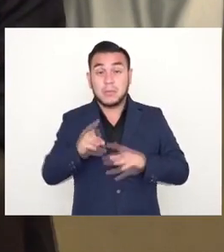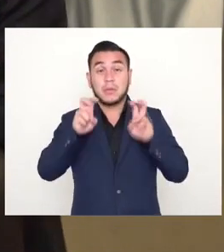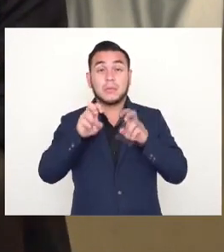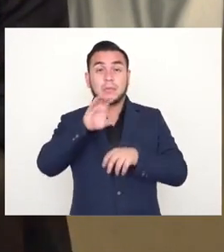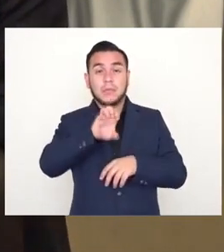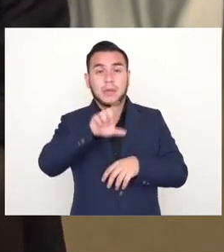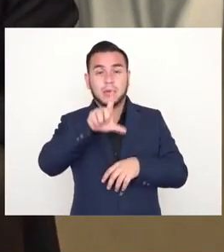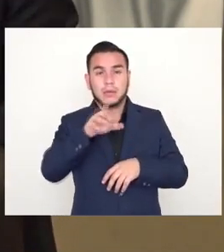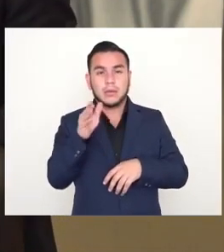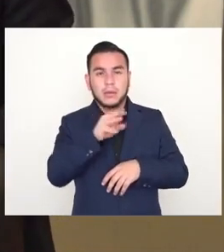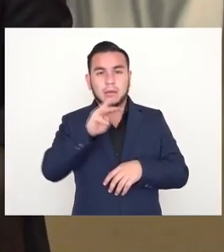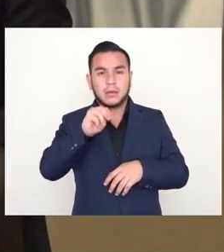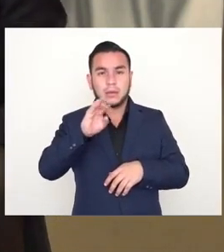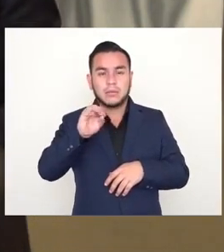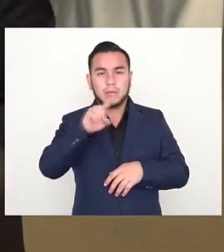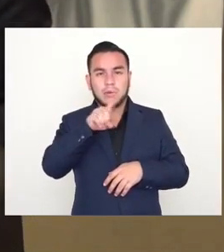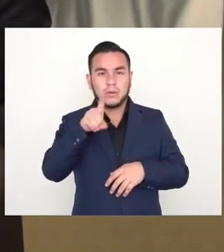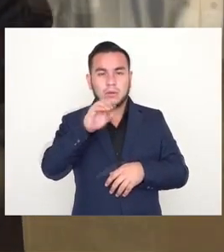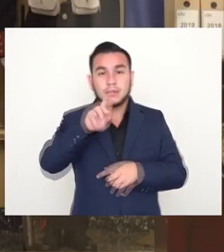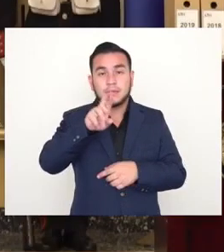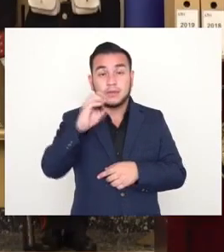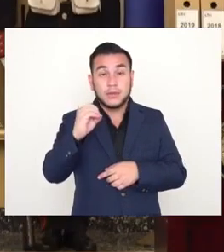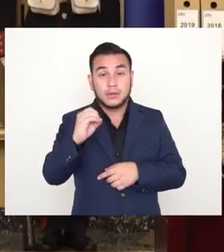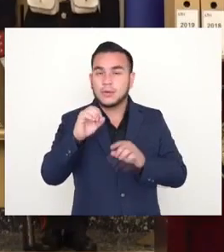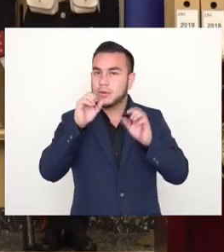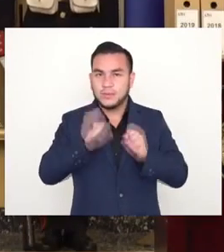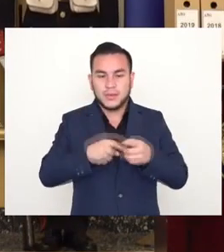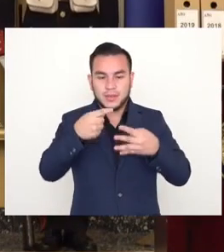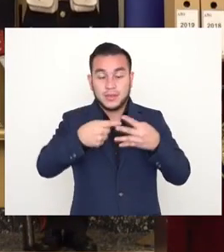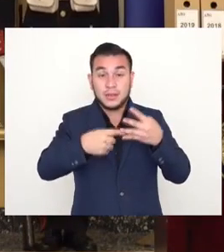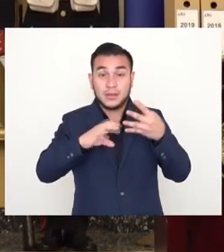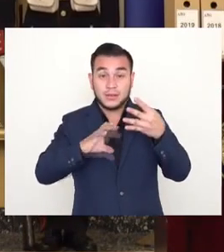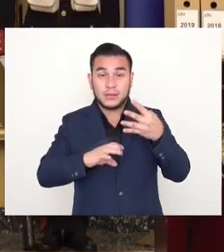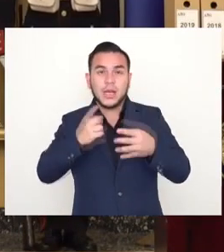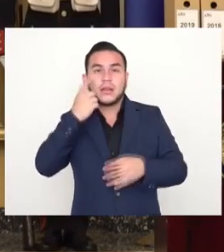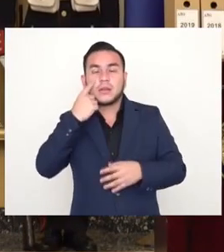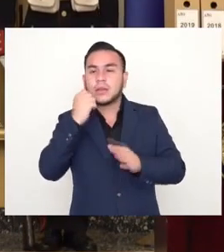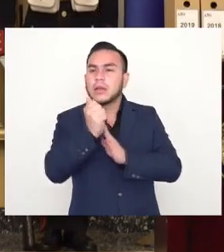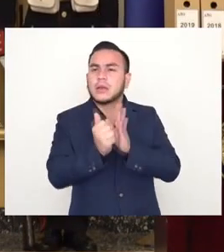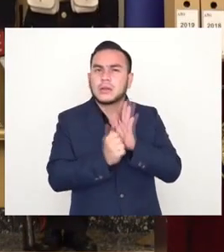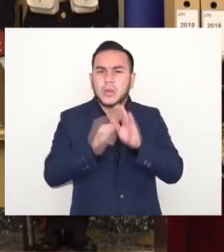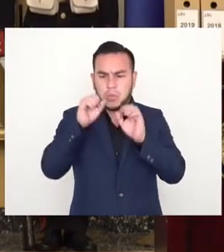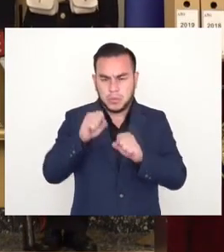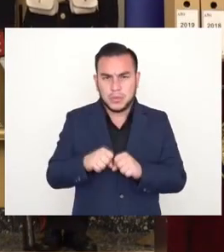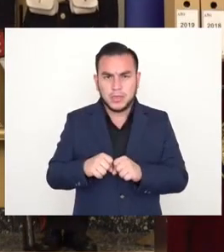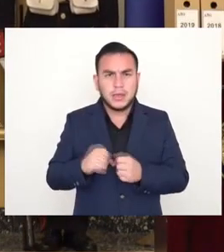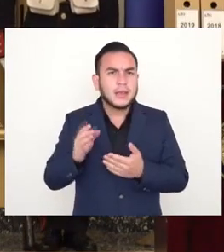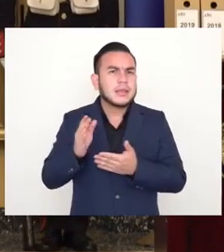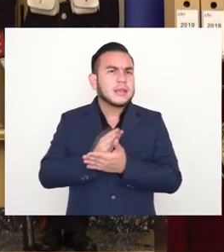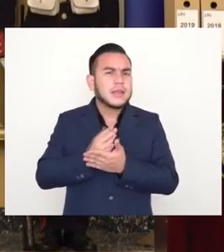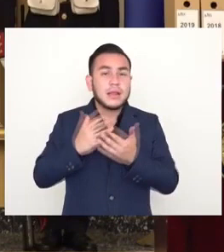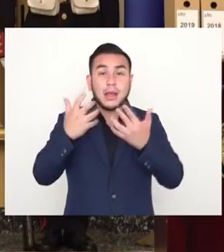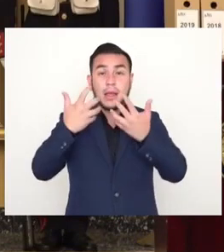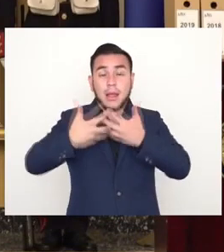pruebas pcr a quienes entren al país además cuestionó nuevamente a los magistrados de la sala de lo constitucional